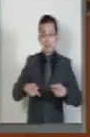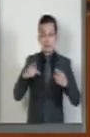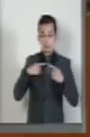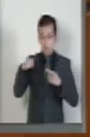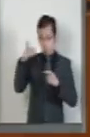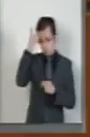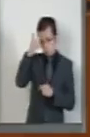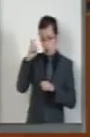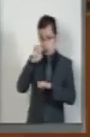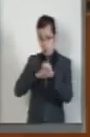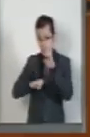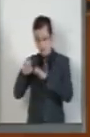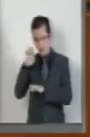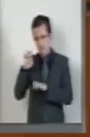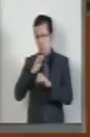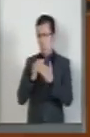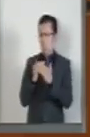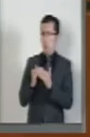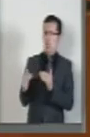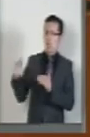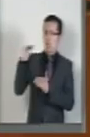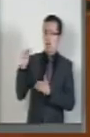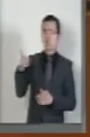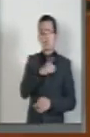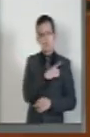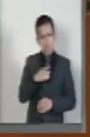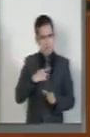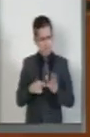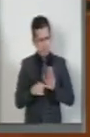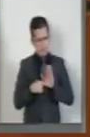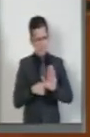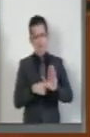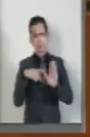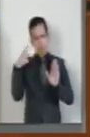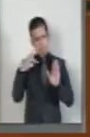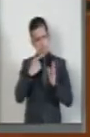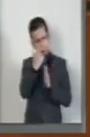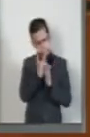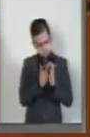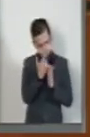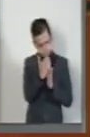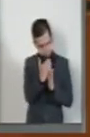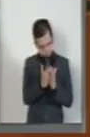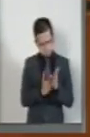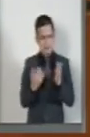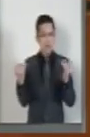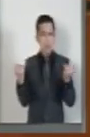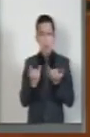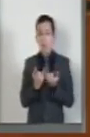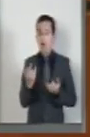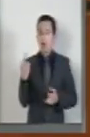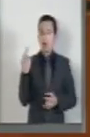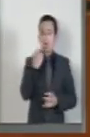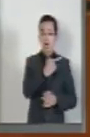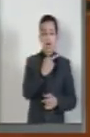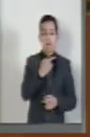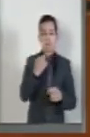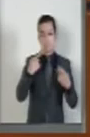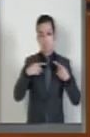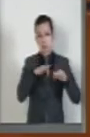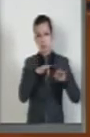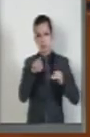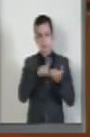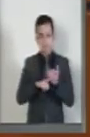las grandes empresas, presenten sus declaraciones al igual que los servidores públicos. O como lo